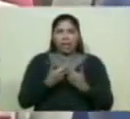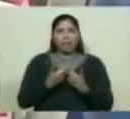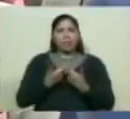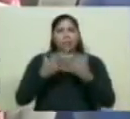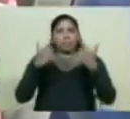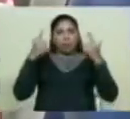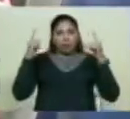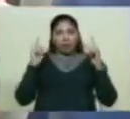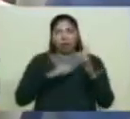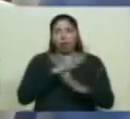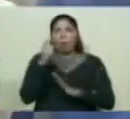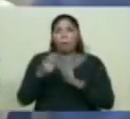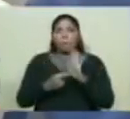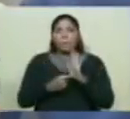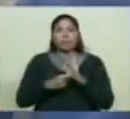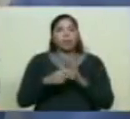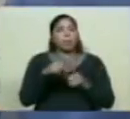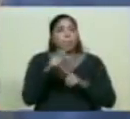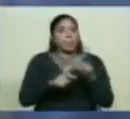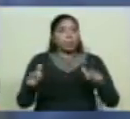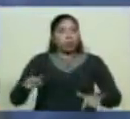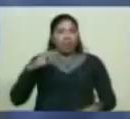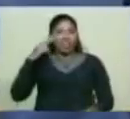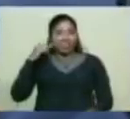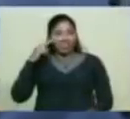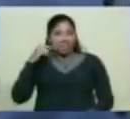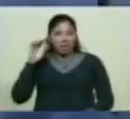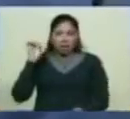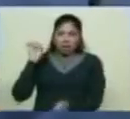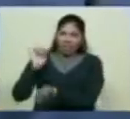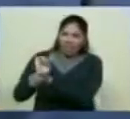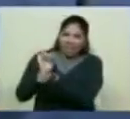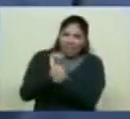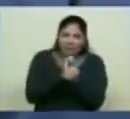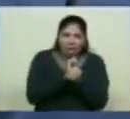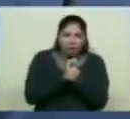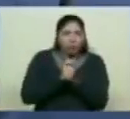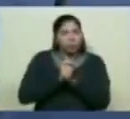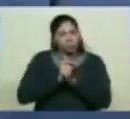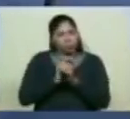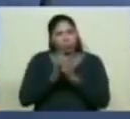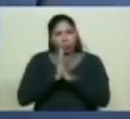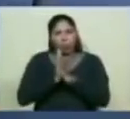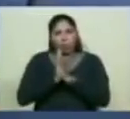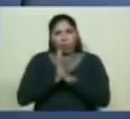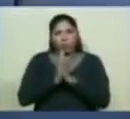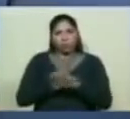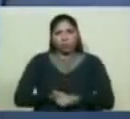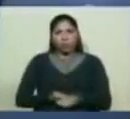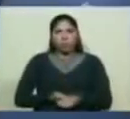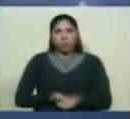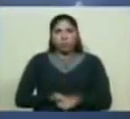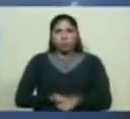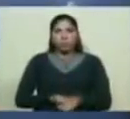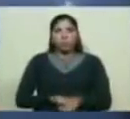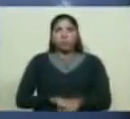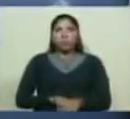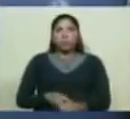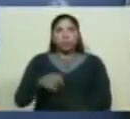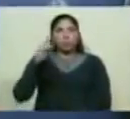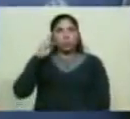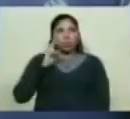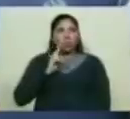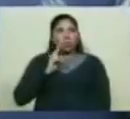de los esclavos como implorar y a mi vida y la vida de la pública simón bolívar